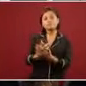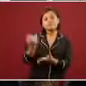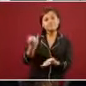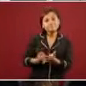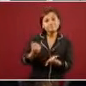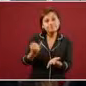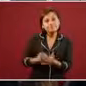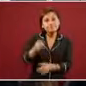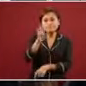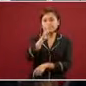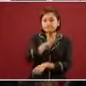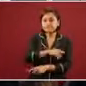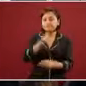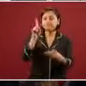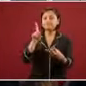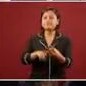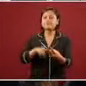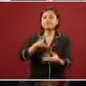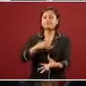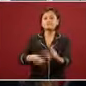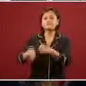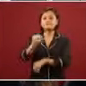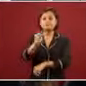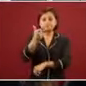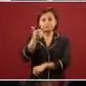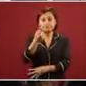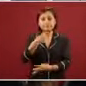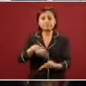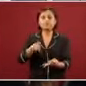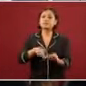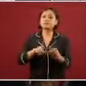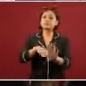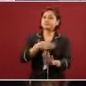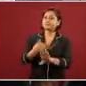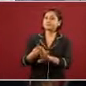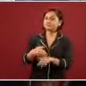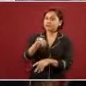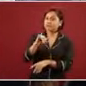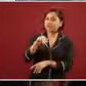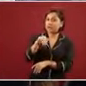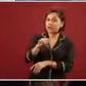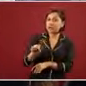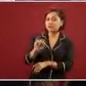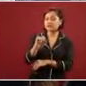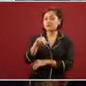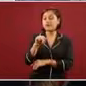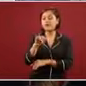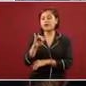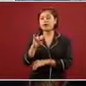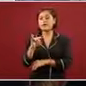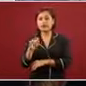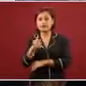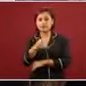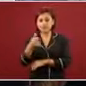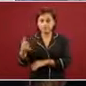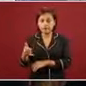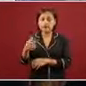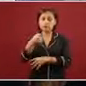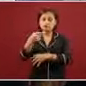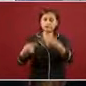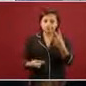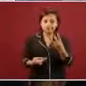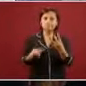dinero, defraudación a los institutos de seguridad social, el IMSS, el Infonavit. Por ello, y